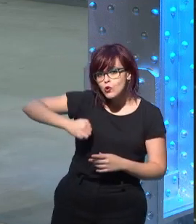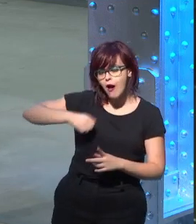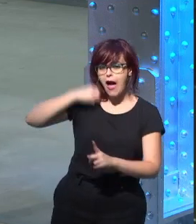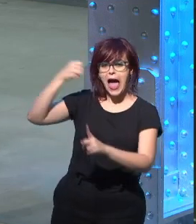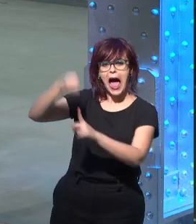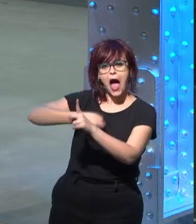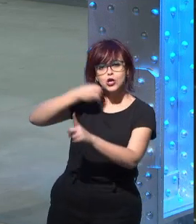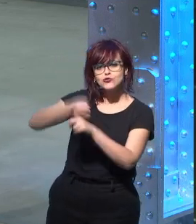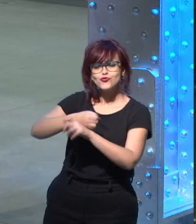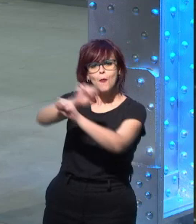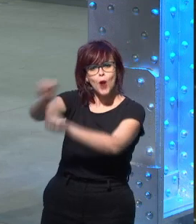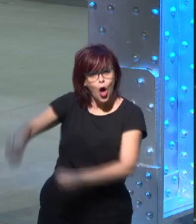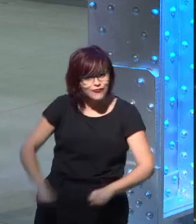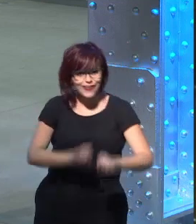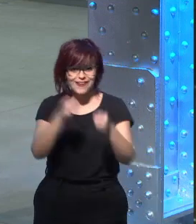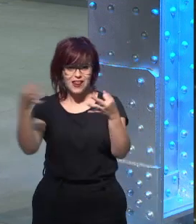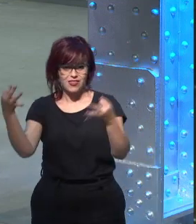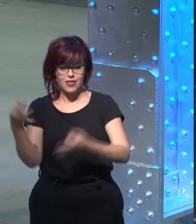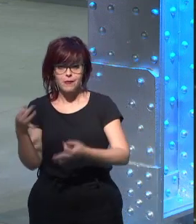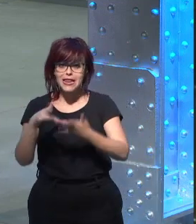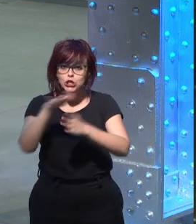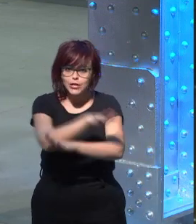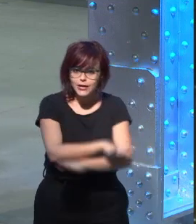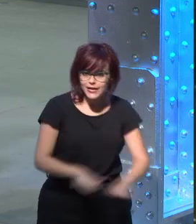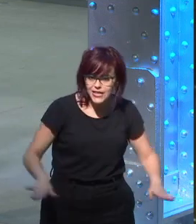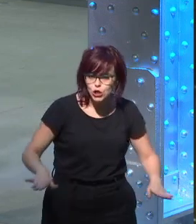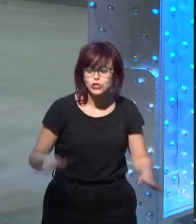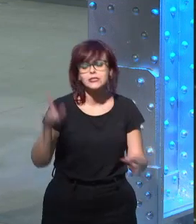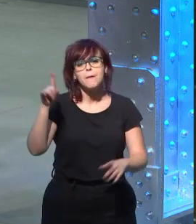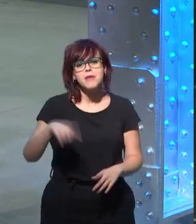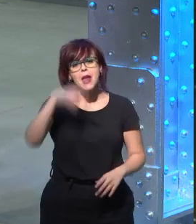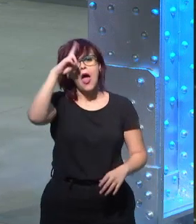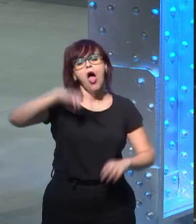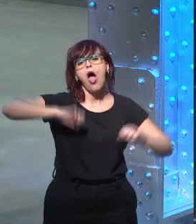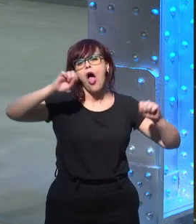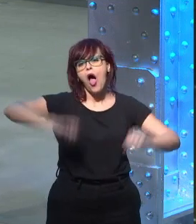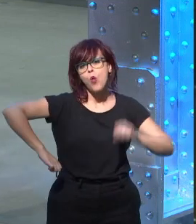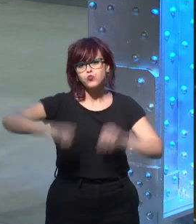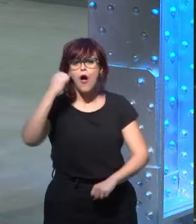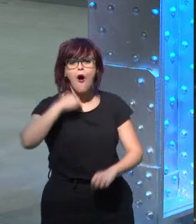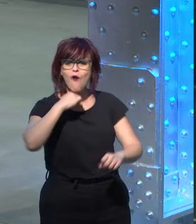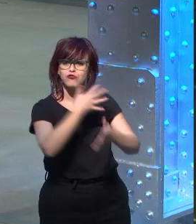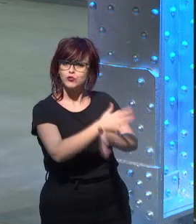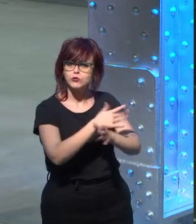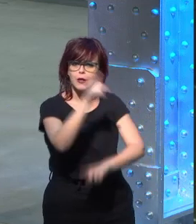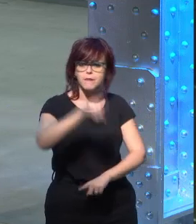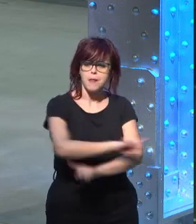redes sociales y que a los niños frente a los pederastas y que mantengamos una